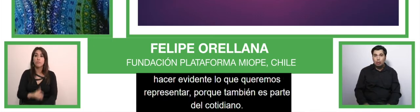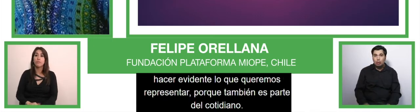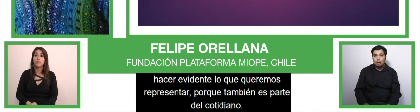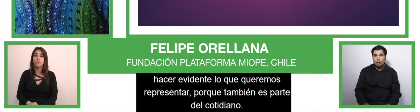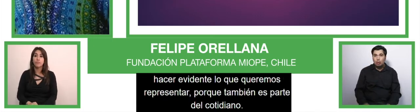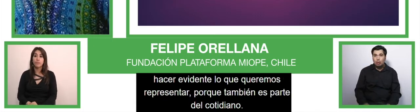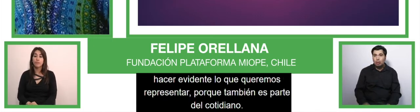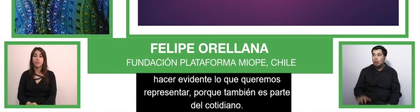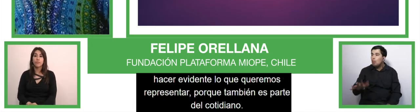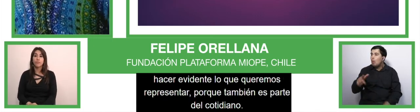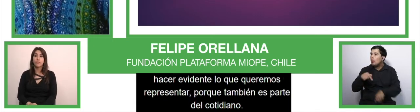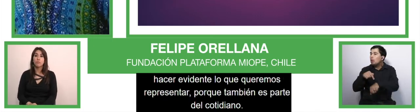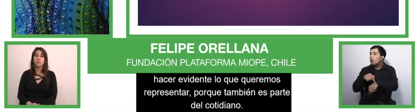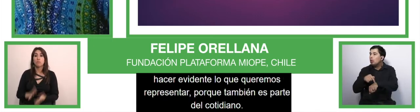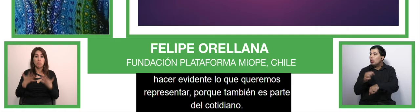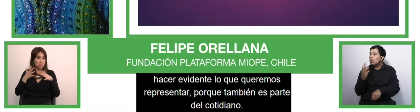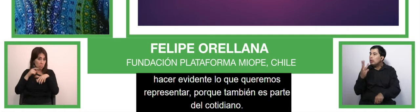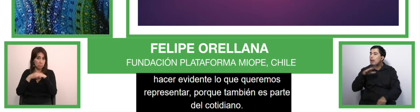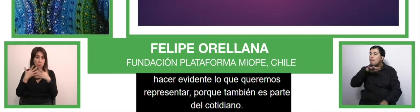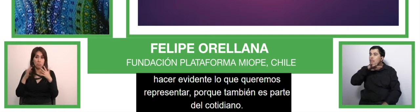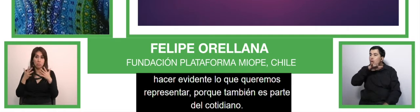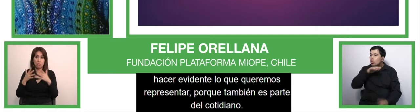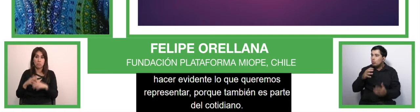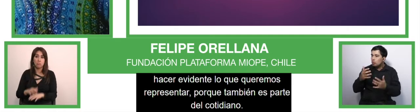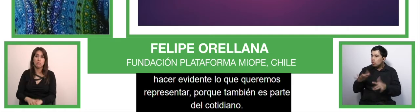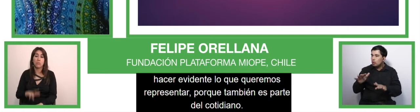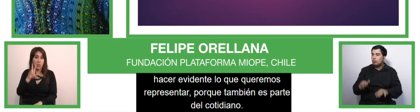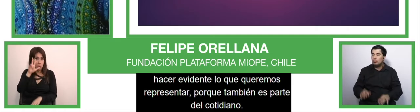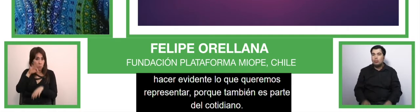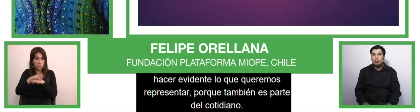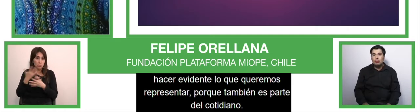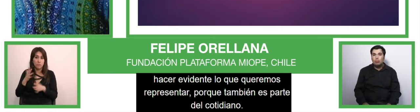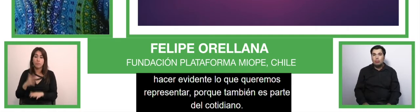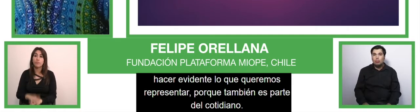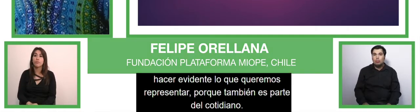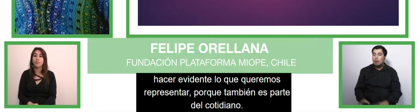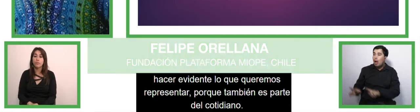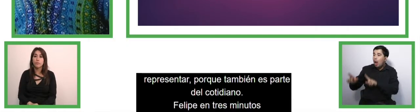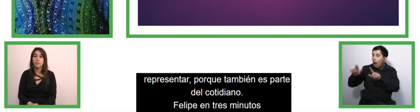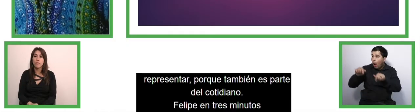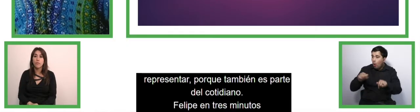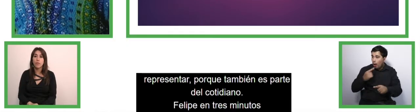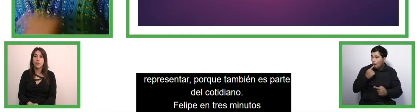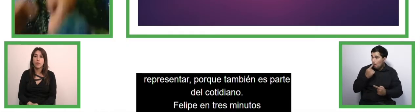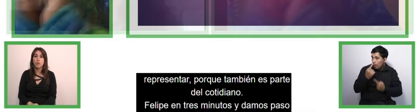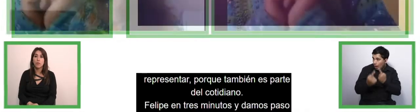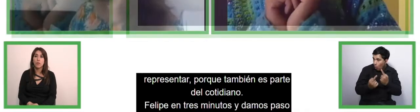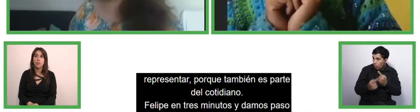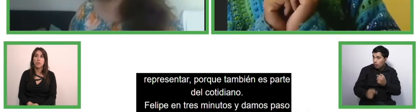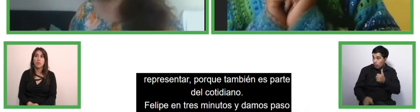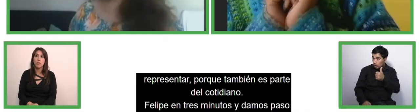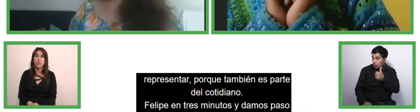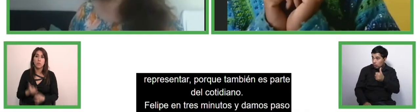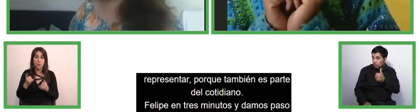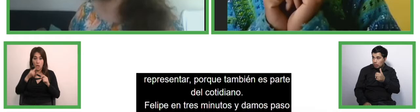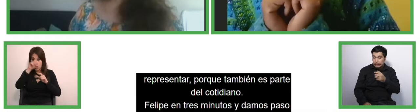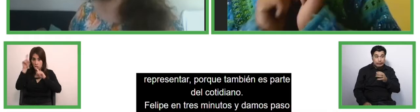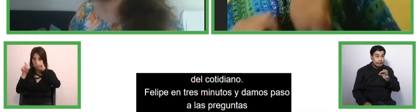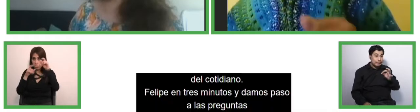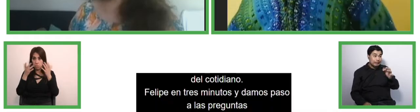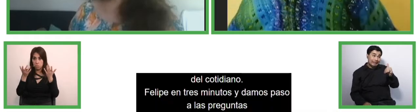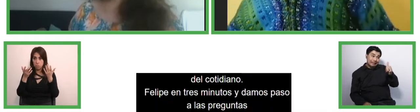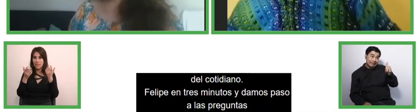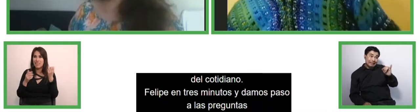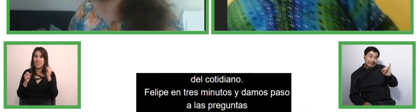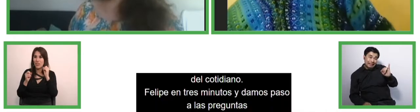Cerraríamos en 3 minutos. Y damos paso a las preguntas. Vale, que me dejaron un poquito de tiempo,